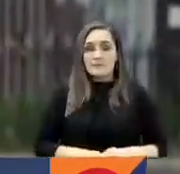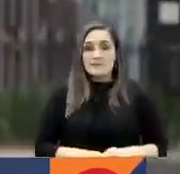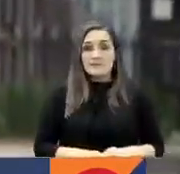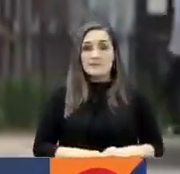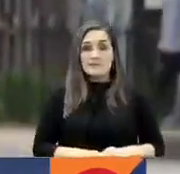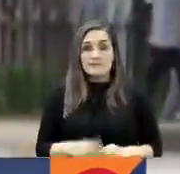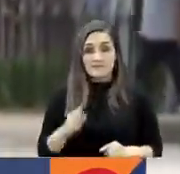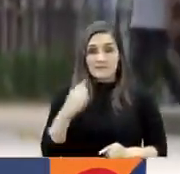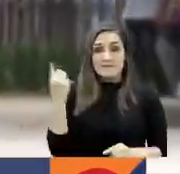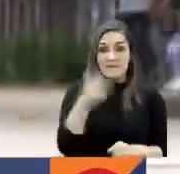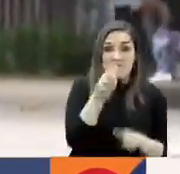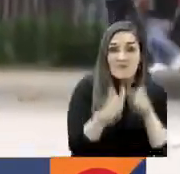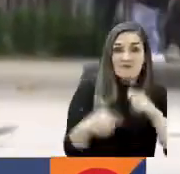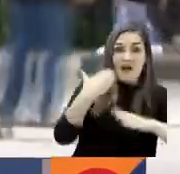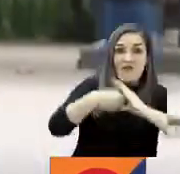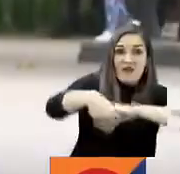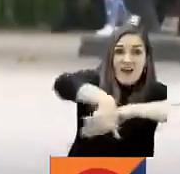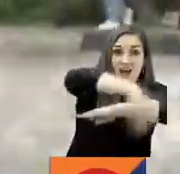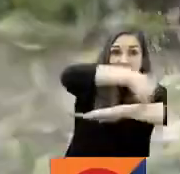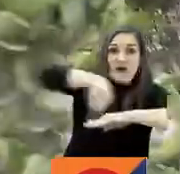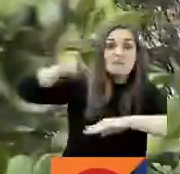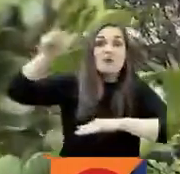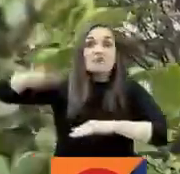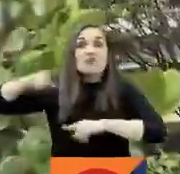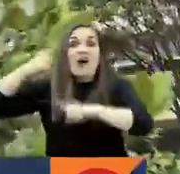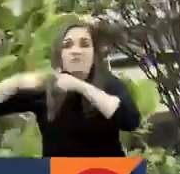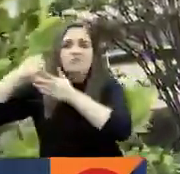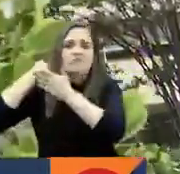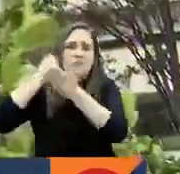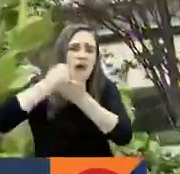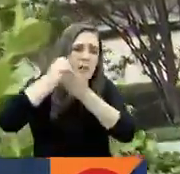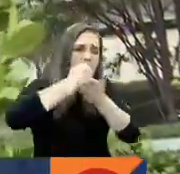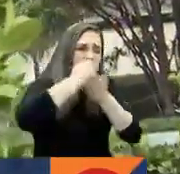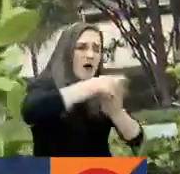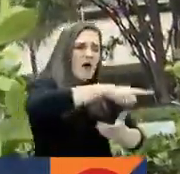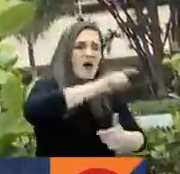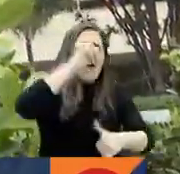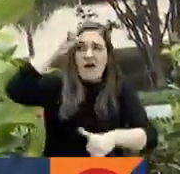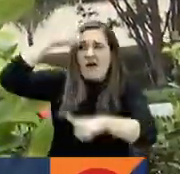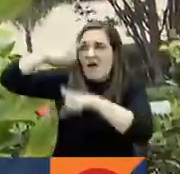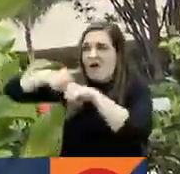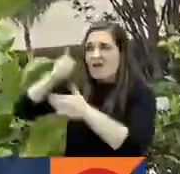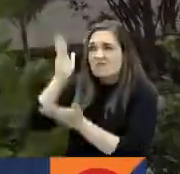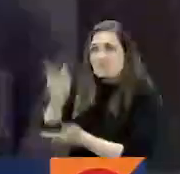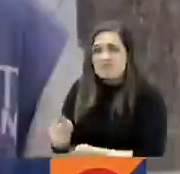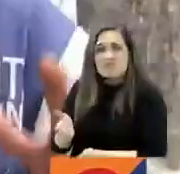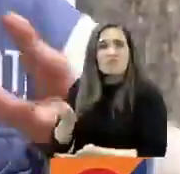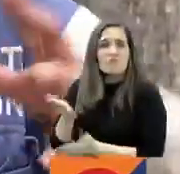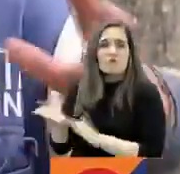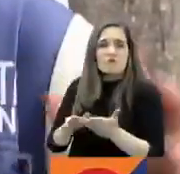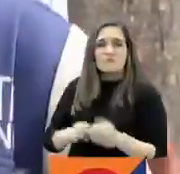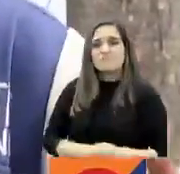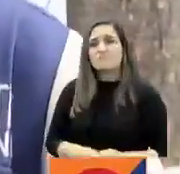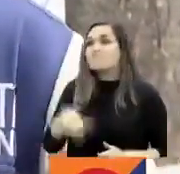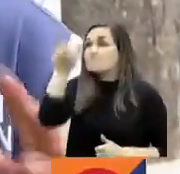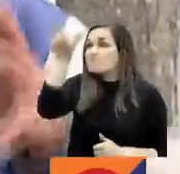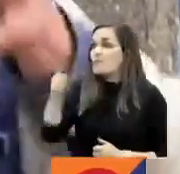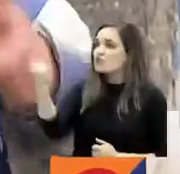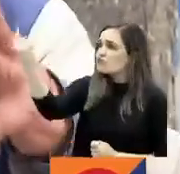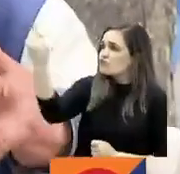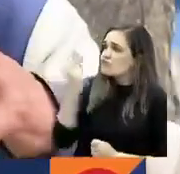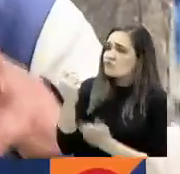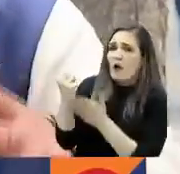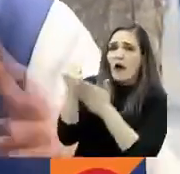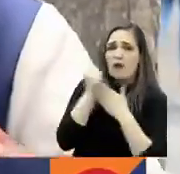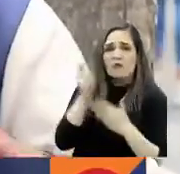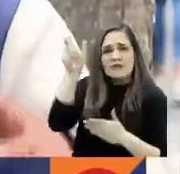que Fray Ñero ayudó durante vida, pero ellos, ¿cómo lo recuerdan? Como un ángel en nuestras vidas, porque